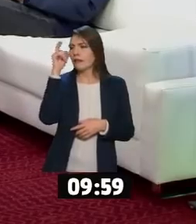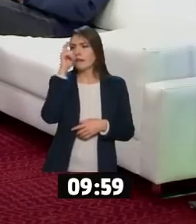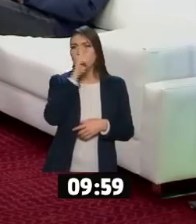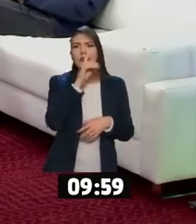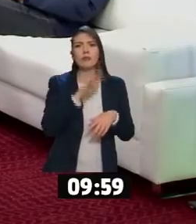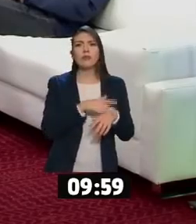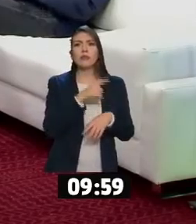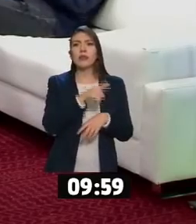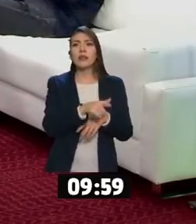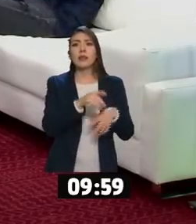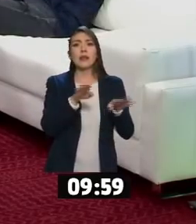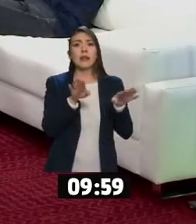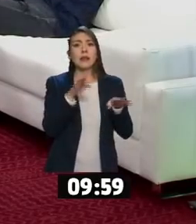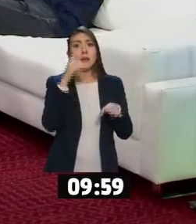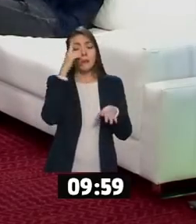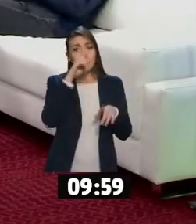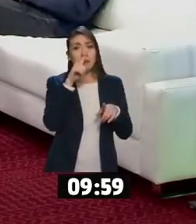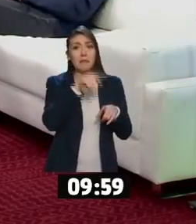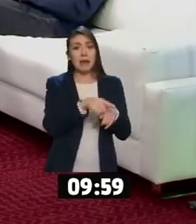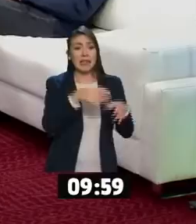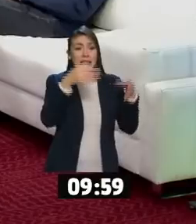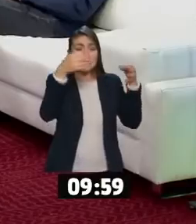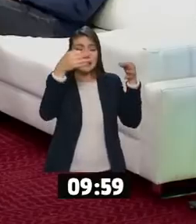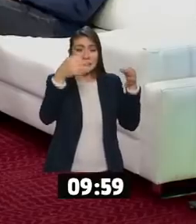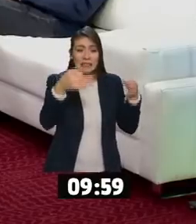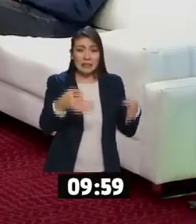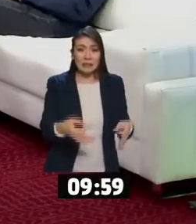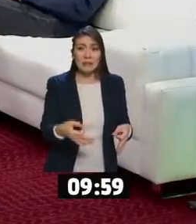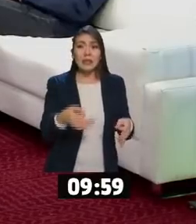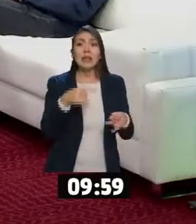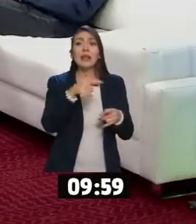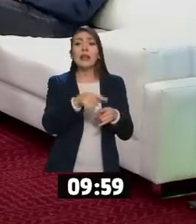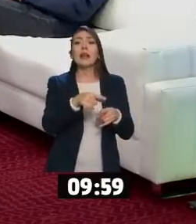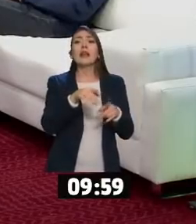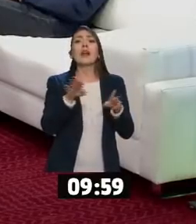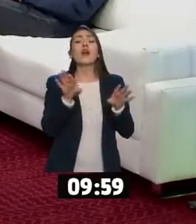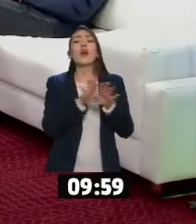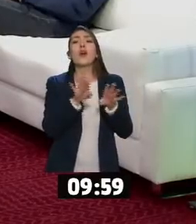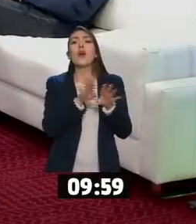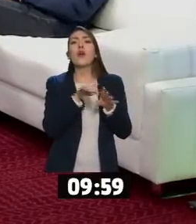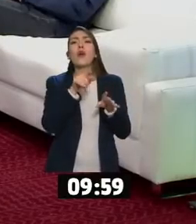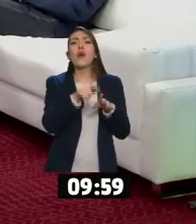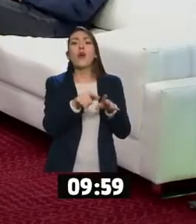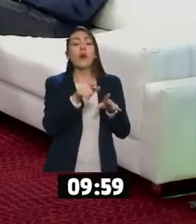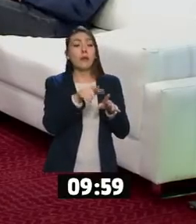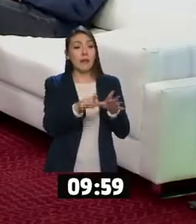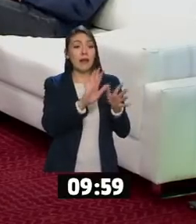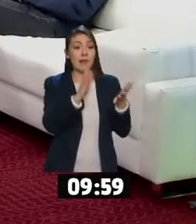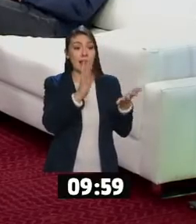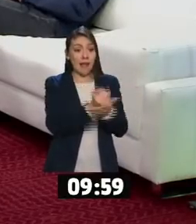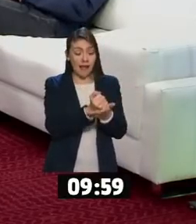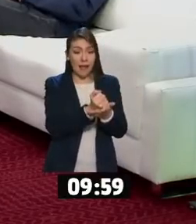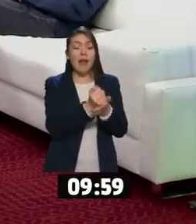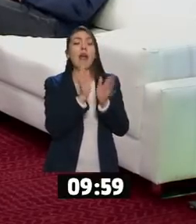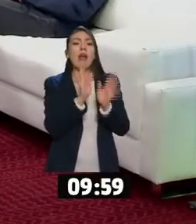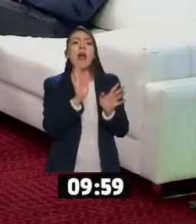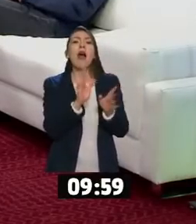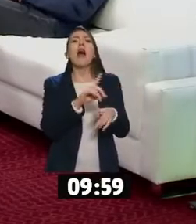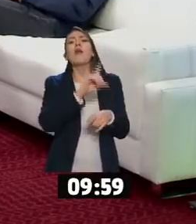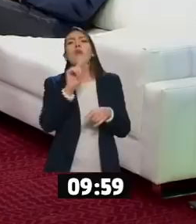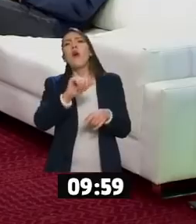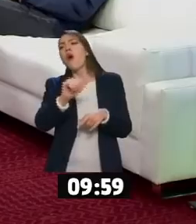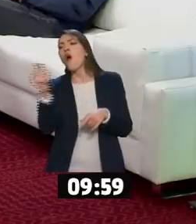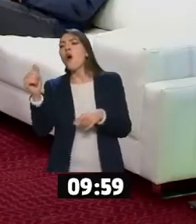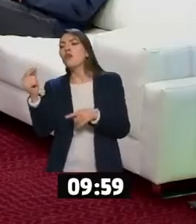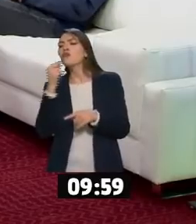atletas cada vez lleguen más jóvenes y su rendimiento en Juegos Olímpicos se reduce a 2. Y atrás de ella vienen otras de 12 años que están ahora,